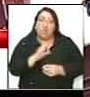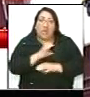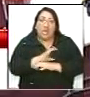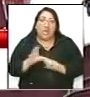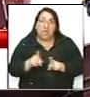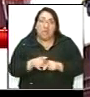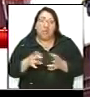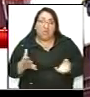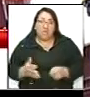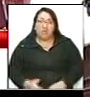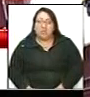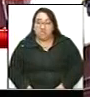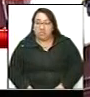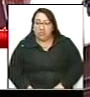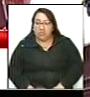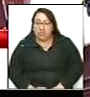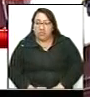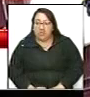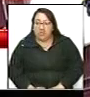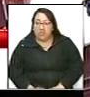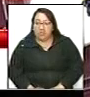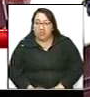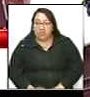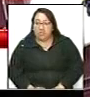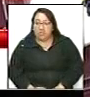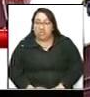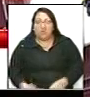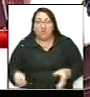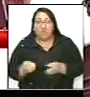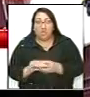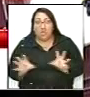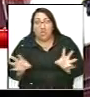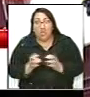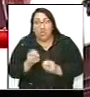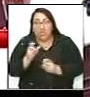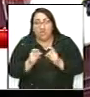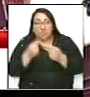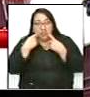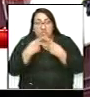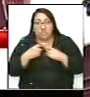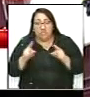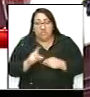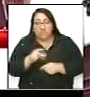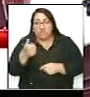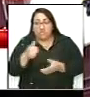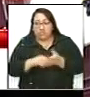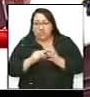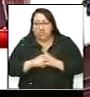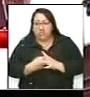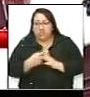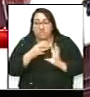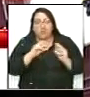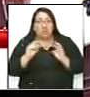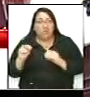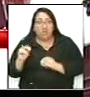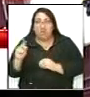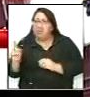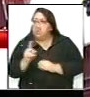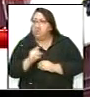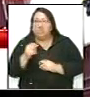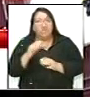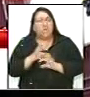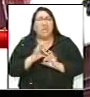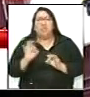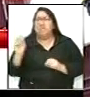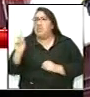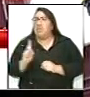también para hacer ser parte de la junta, alguna persona conocida, y otra persona empieza a cuestionar que no es